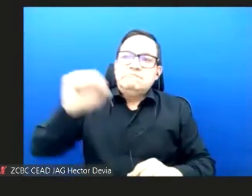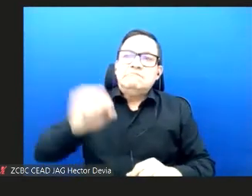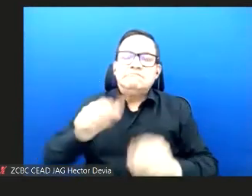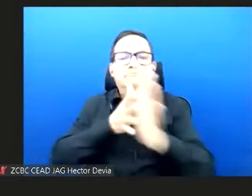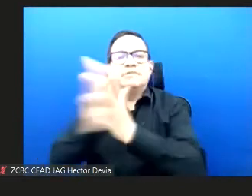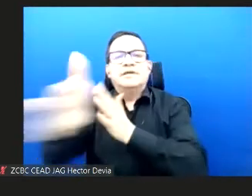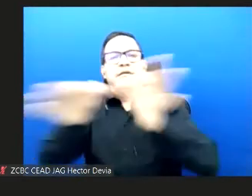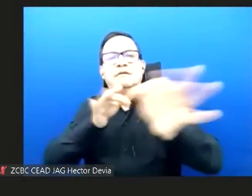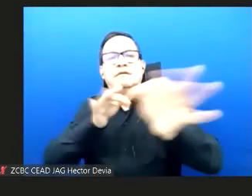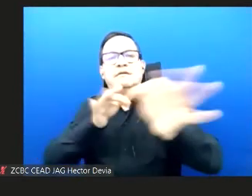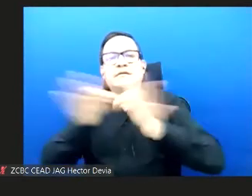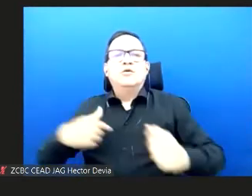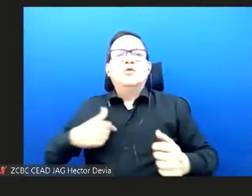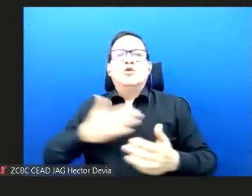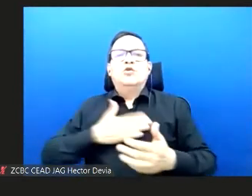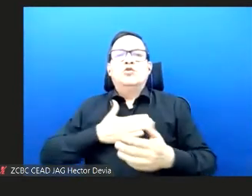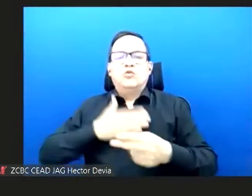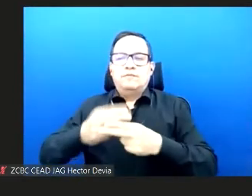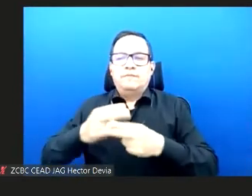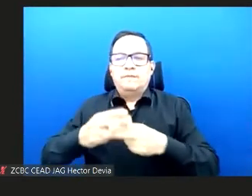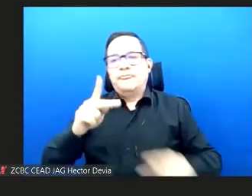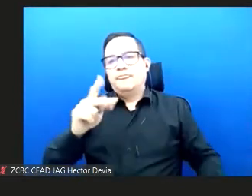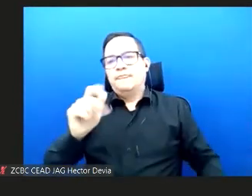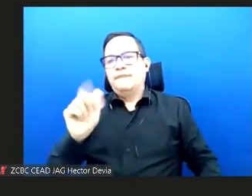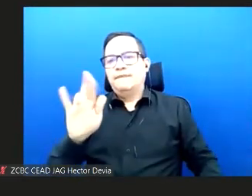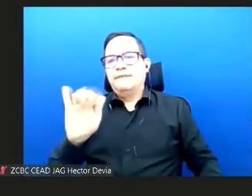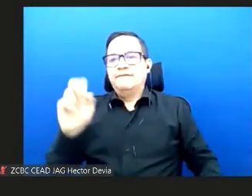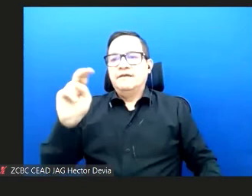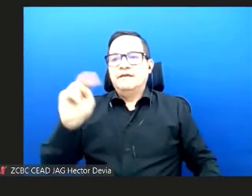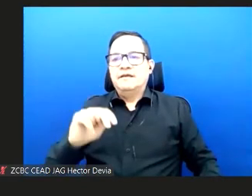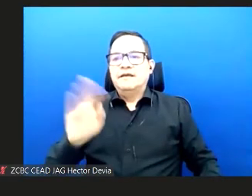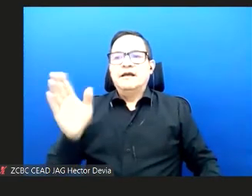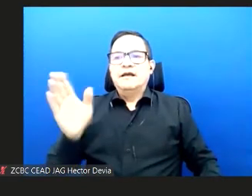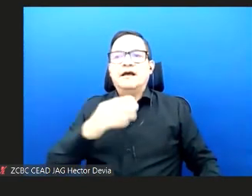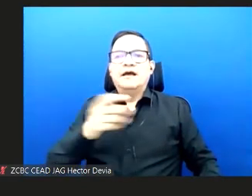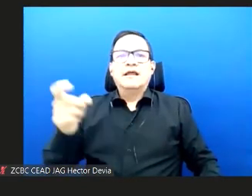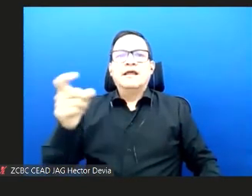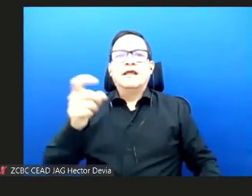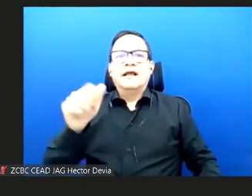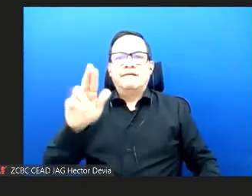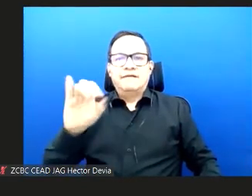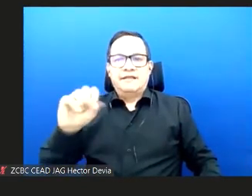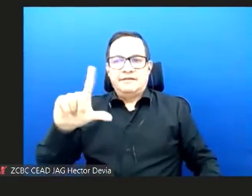Entonces me presento, mi nombre es Karen Cabrera, tutora del curso de Pensamiento Lógico Matemático.